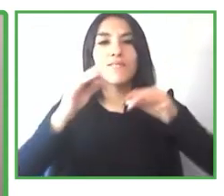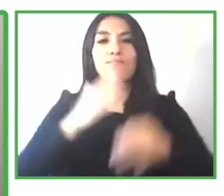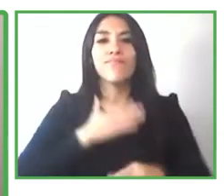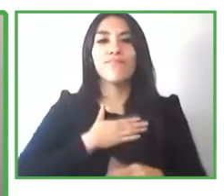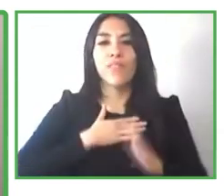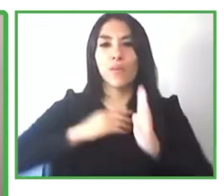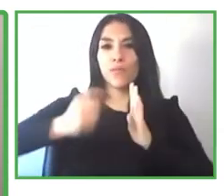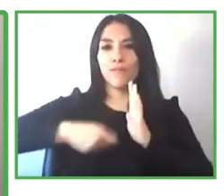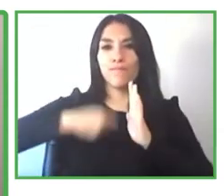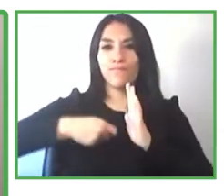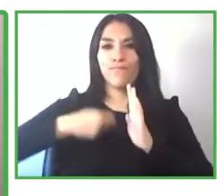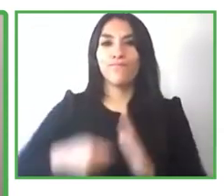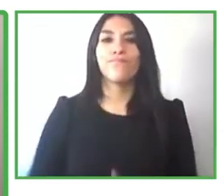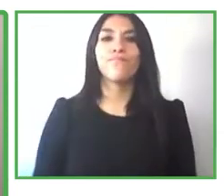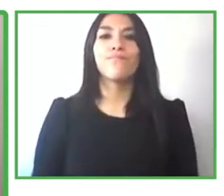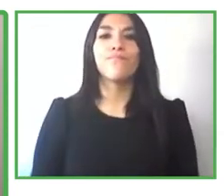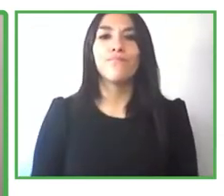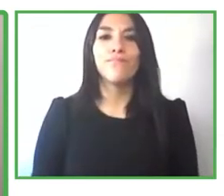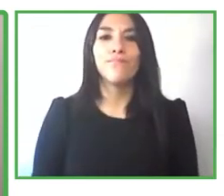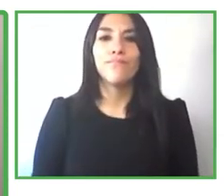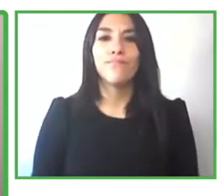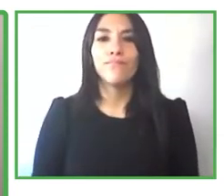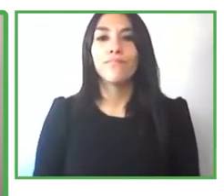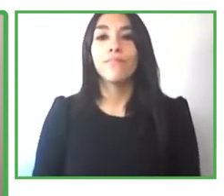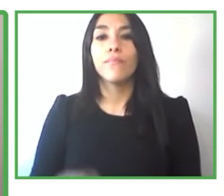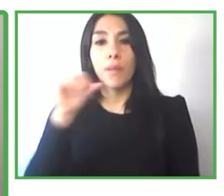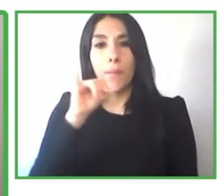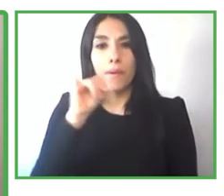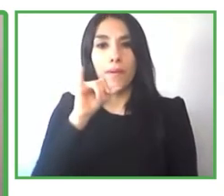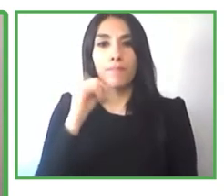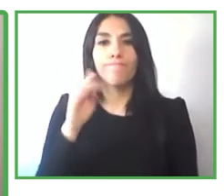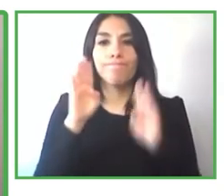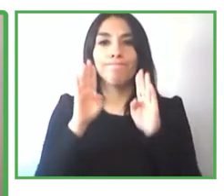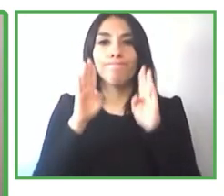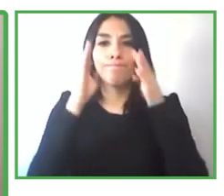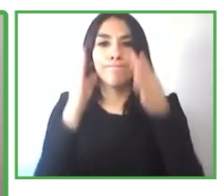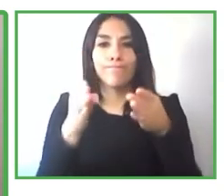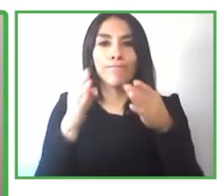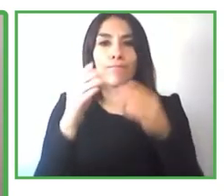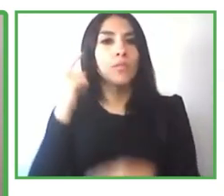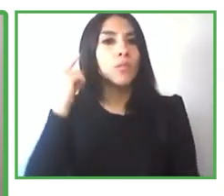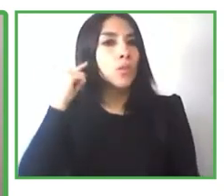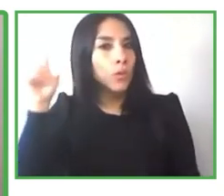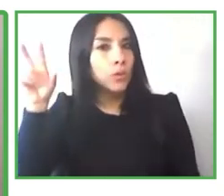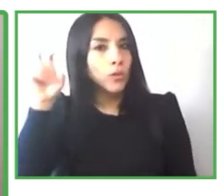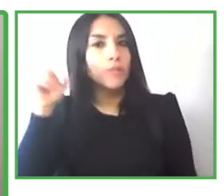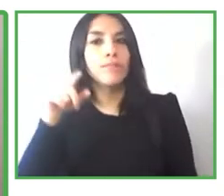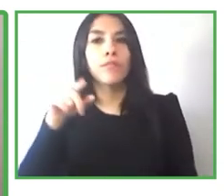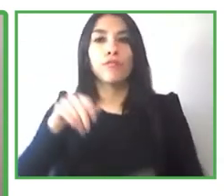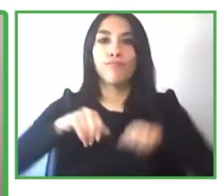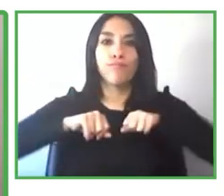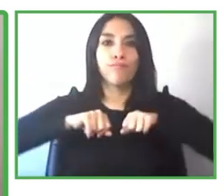Y también escuchar y llegar a una audiencia mayor. Muchas gracias por invitarnos.